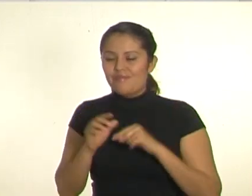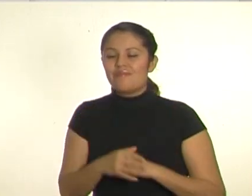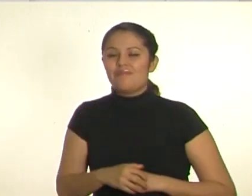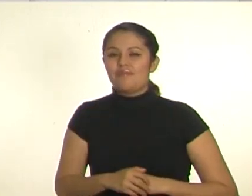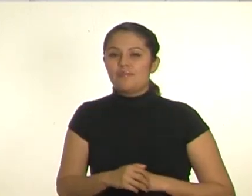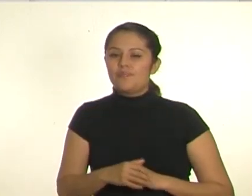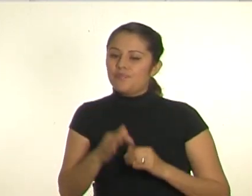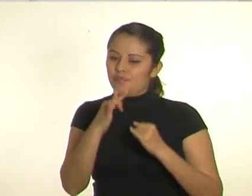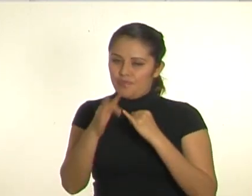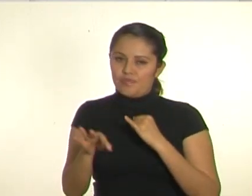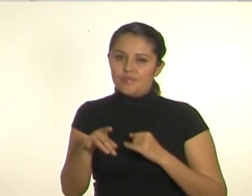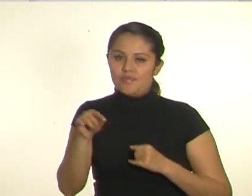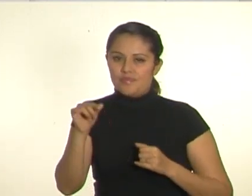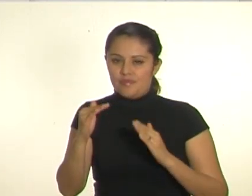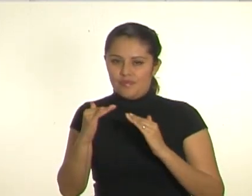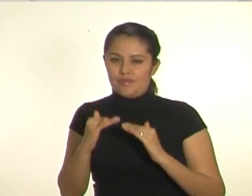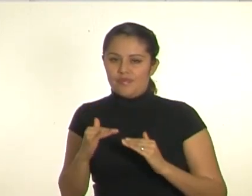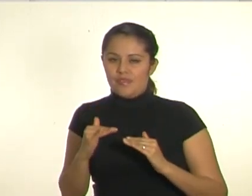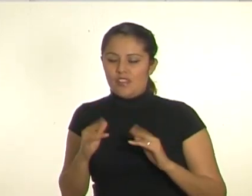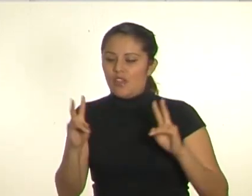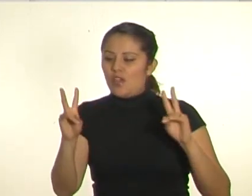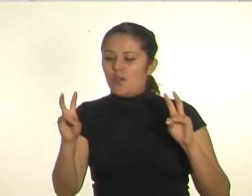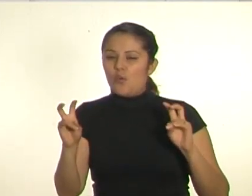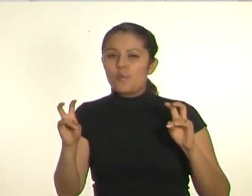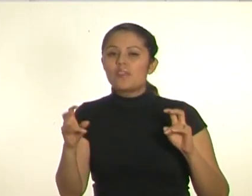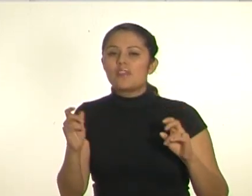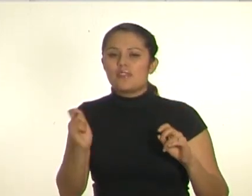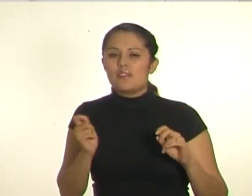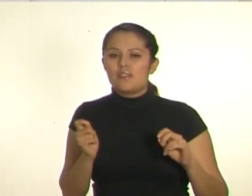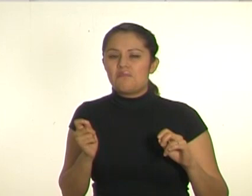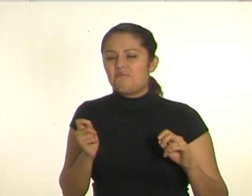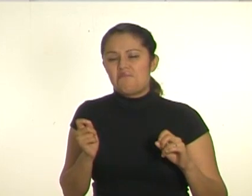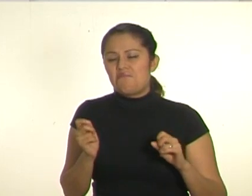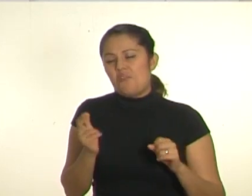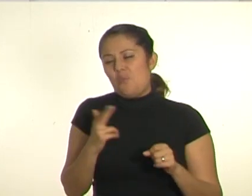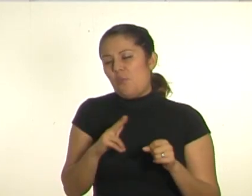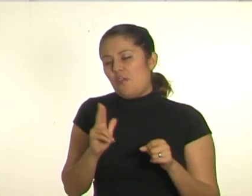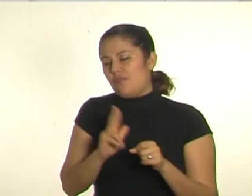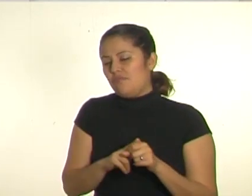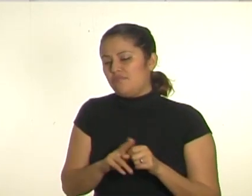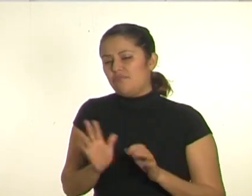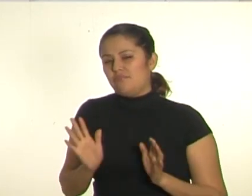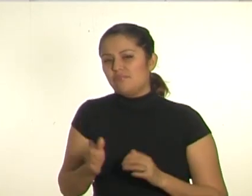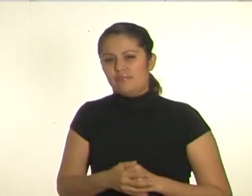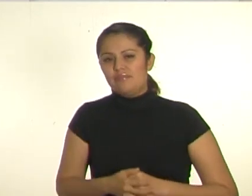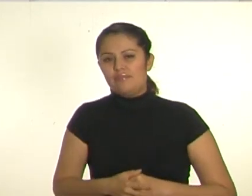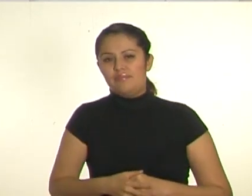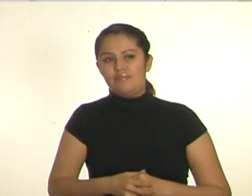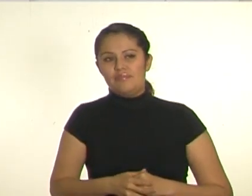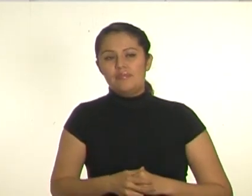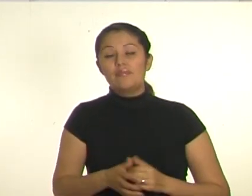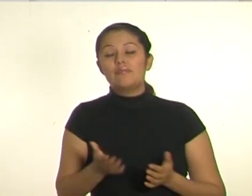últimas, que son las comillas simples.